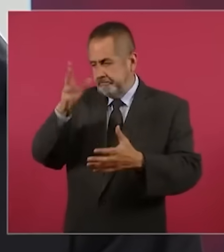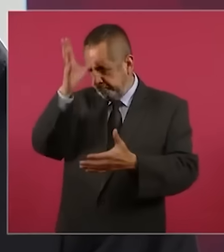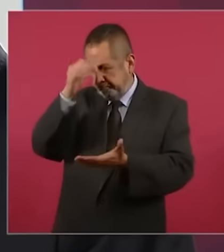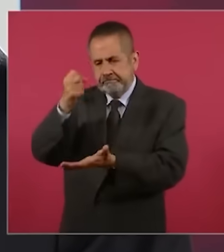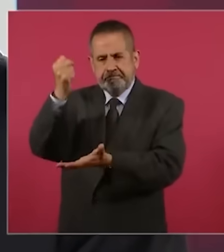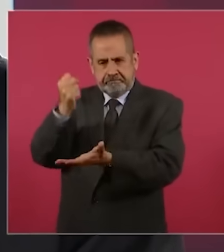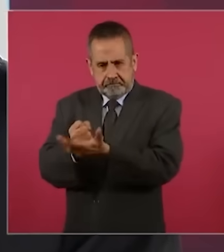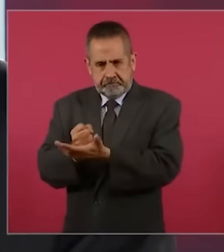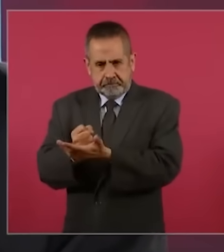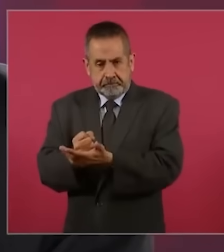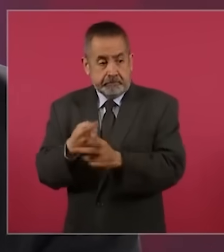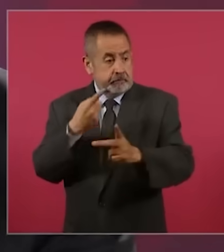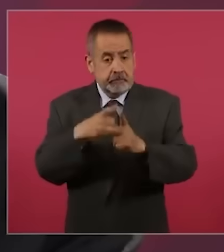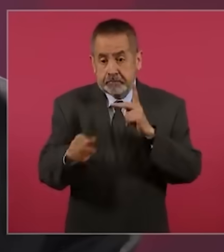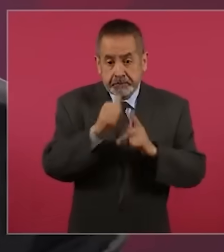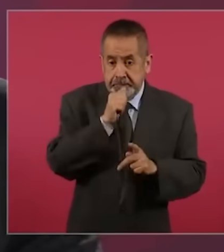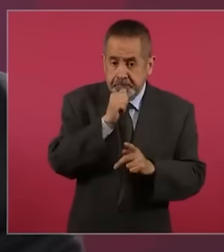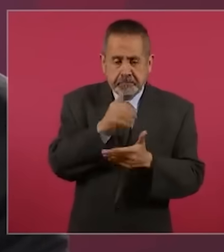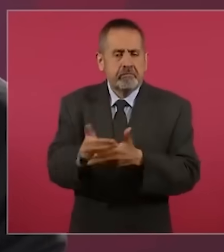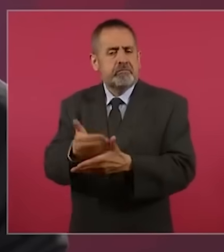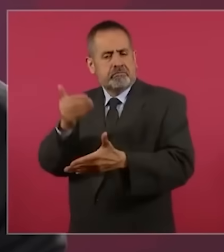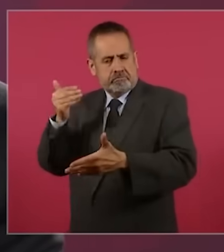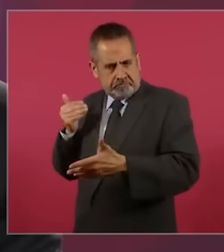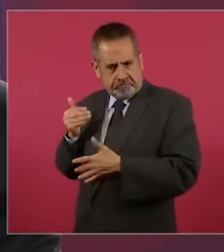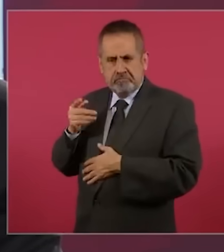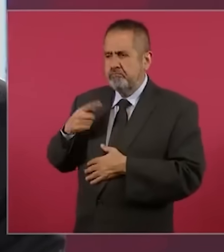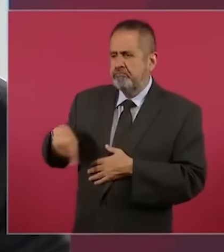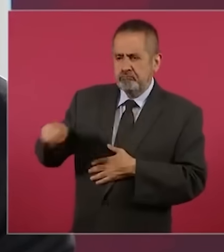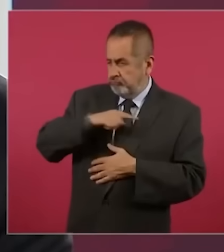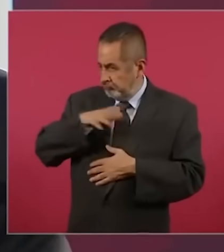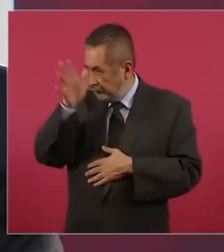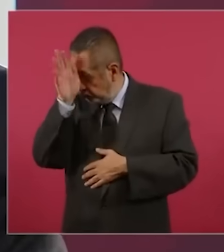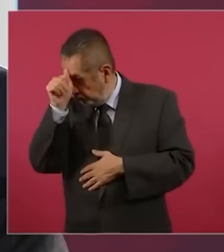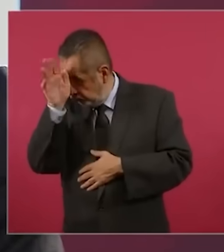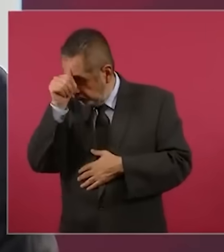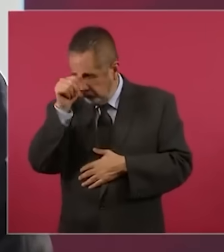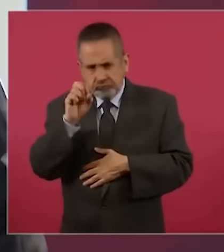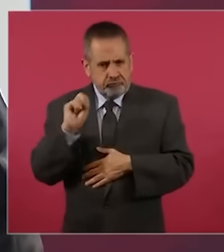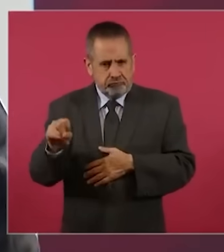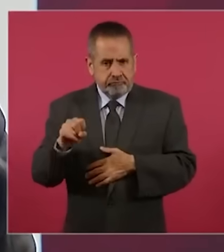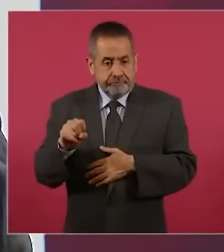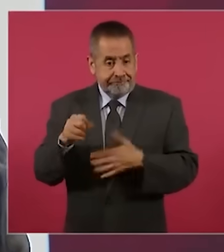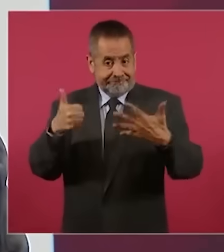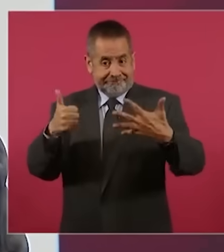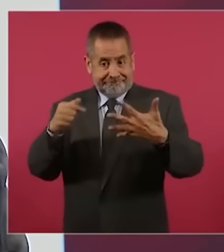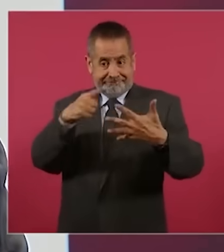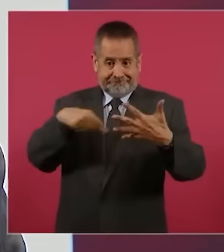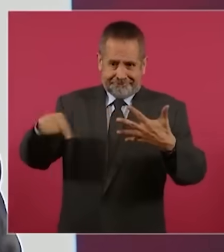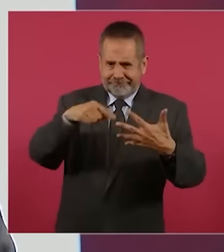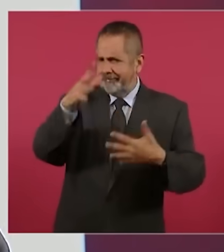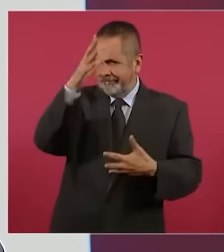iniciar el proceso y que fueron aprobadas por todos.